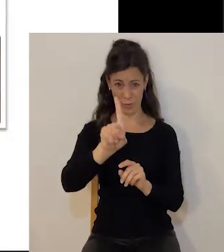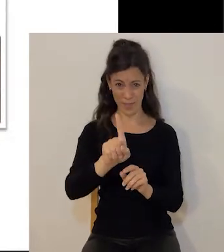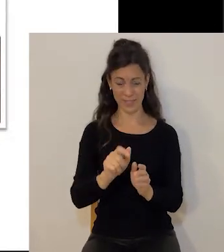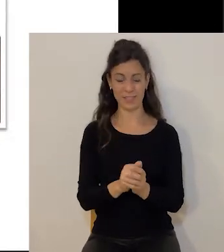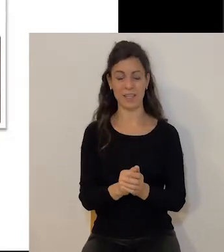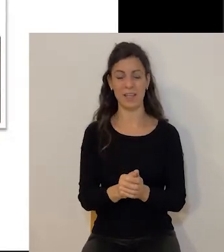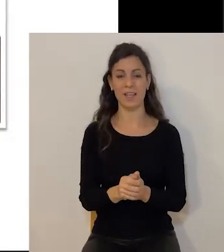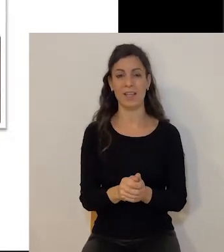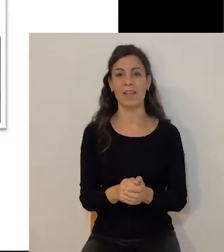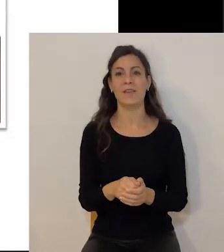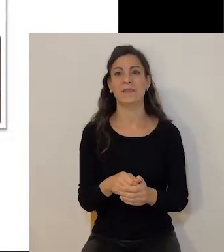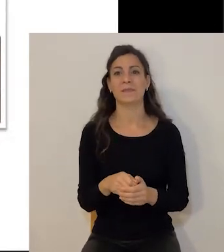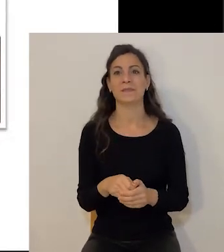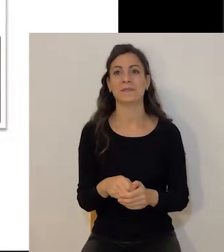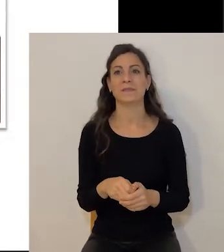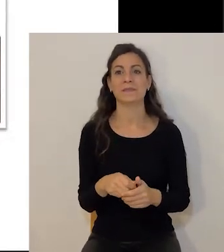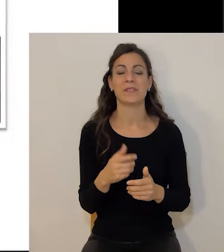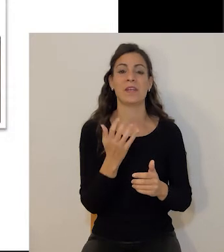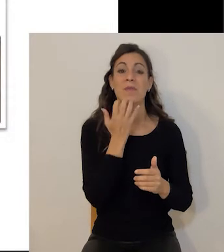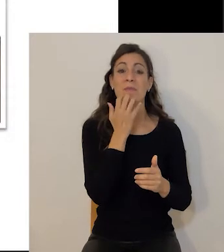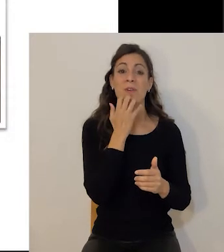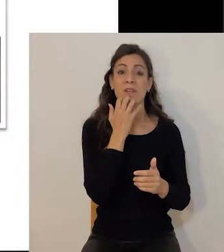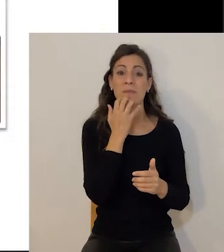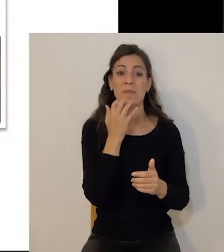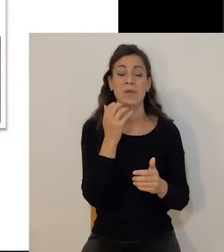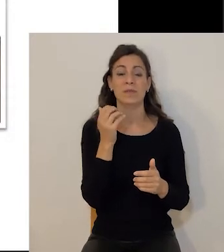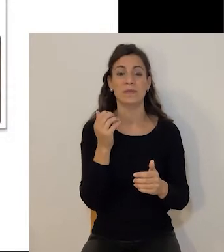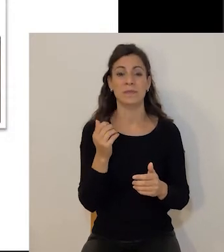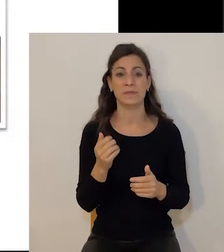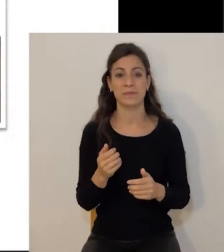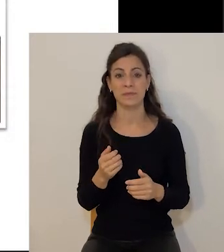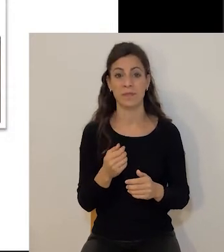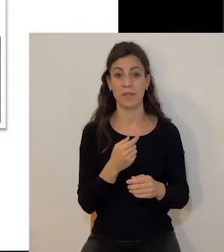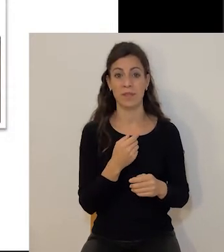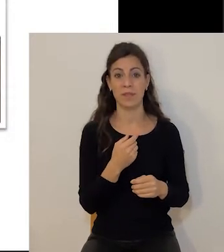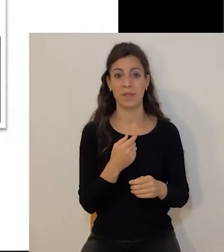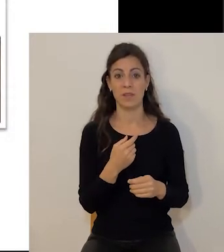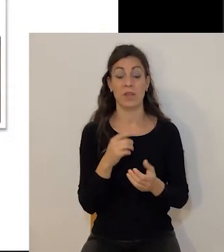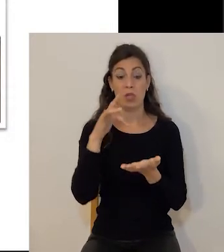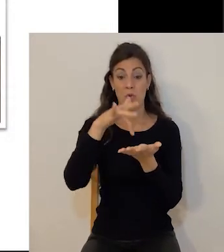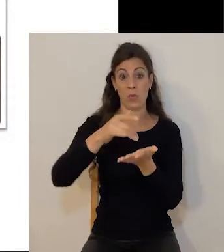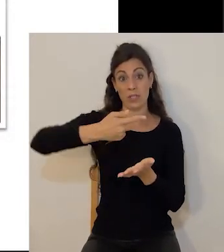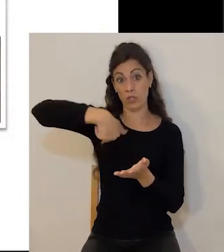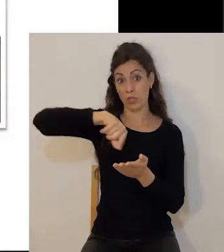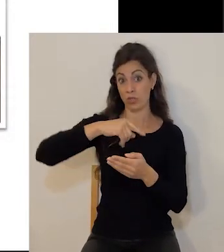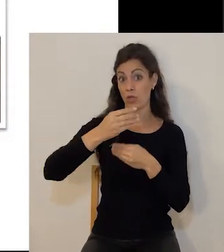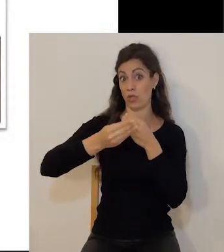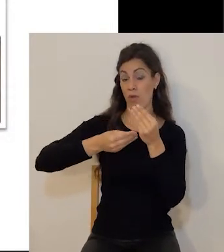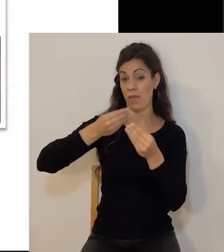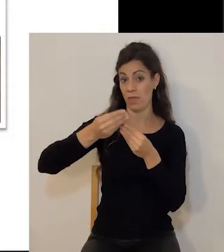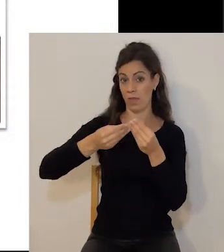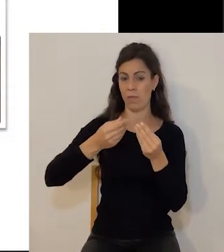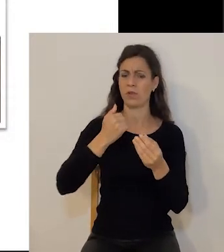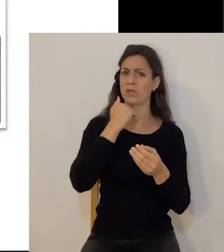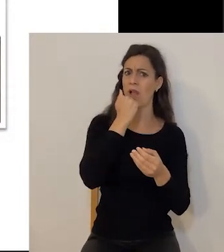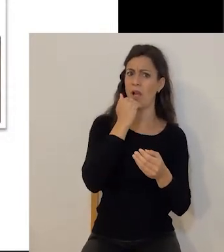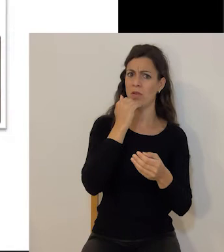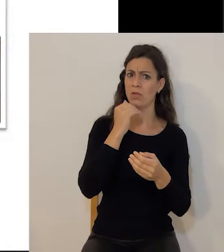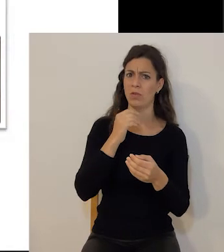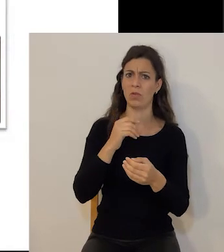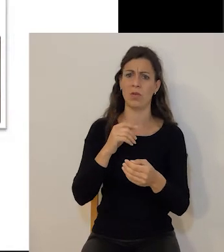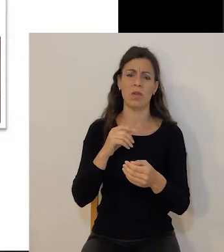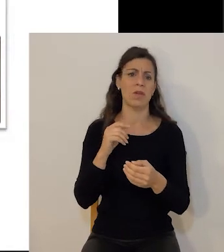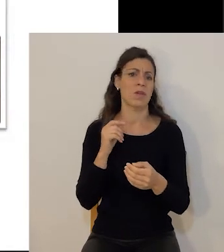Utilizar el Jenga en hablar la importancia de que cada vez que hacemos algo en contra de alguien, un